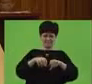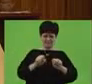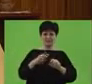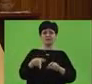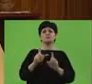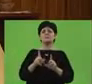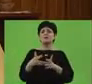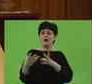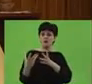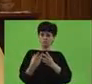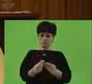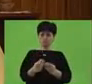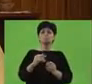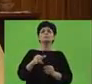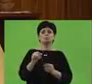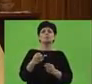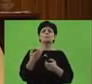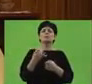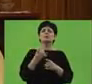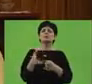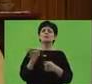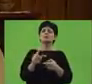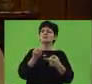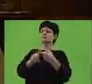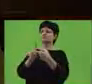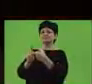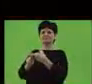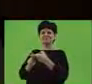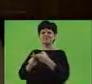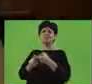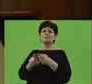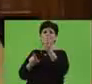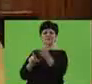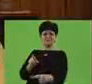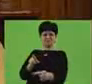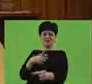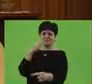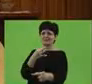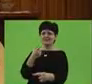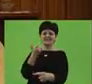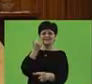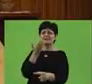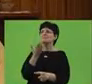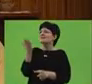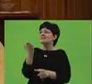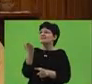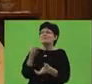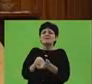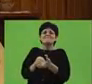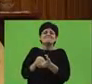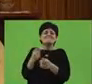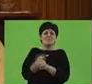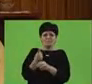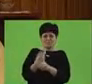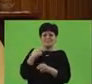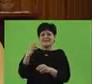Eso también te ayuda. Me ayuda porque estás con gente. Y además no puedo pedir. Soy re feliz.